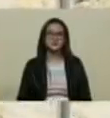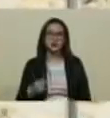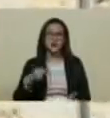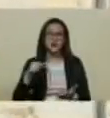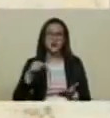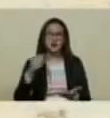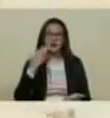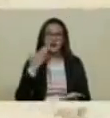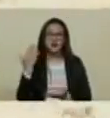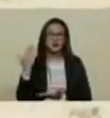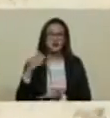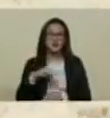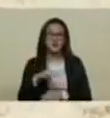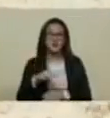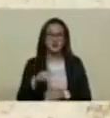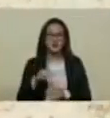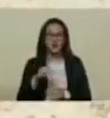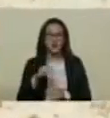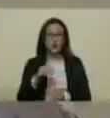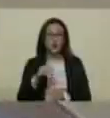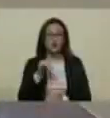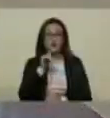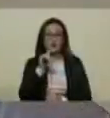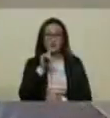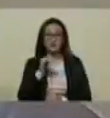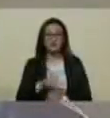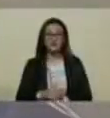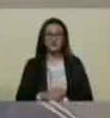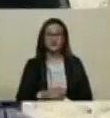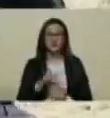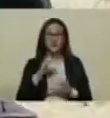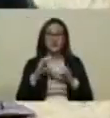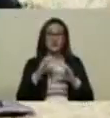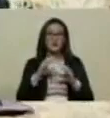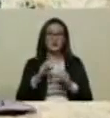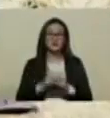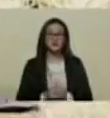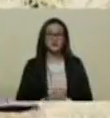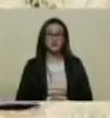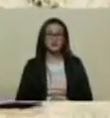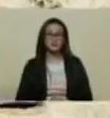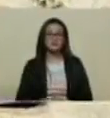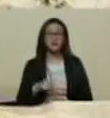nota. Vamos a iniciar ya la construcción de